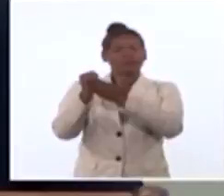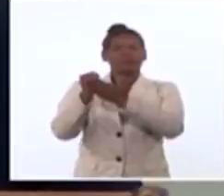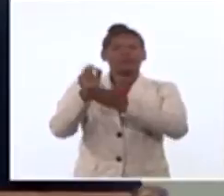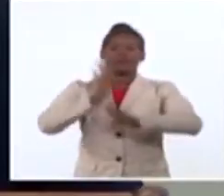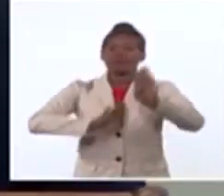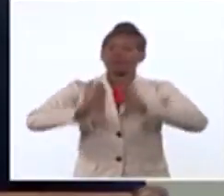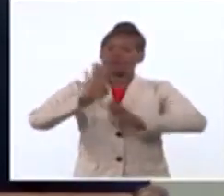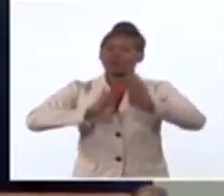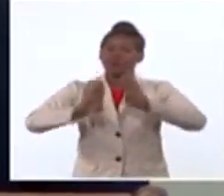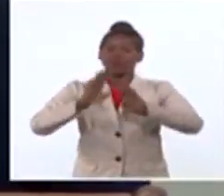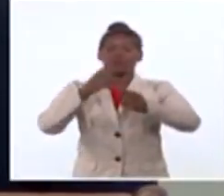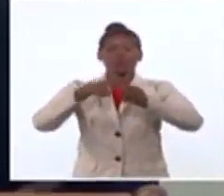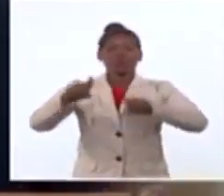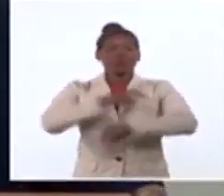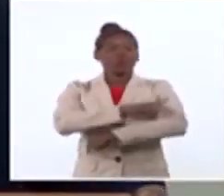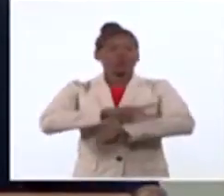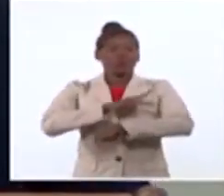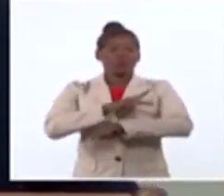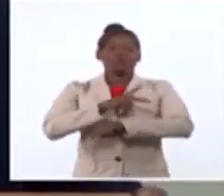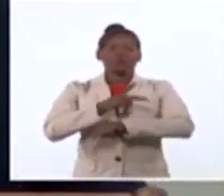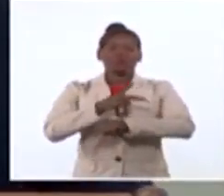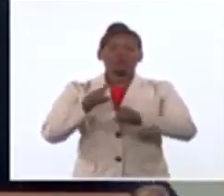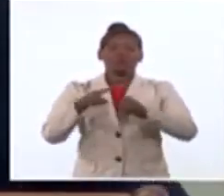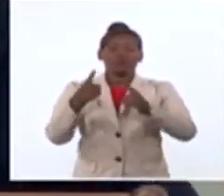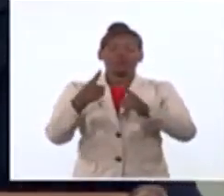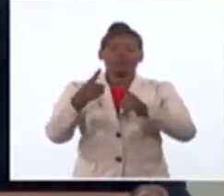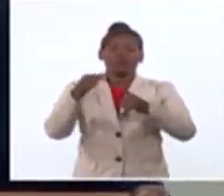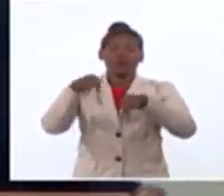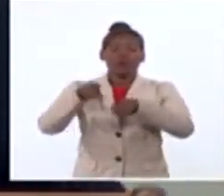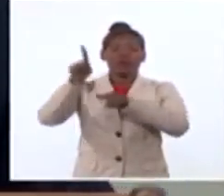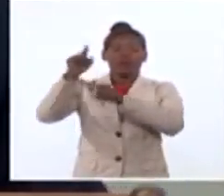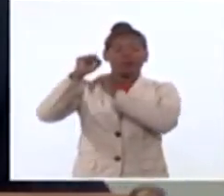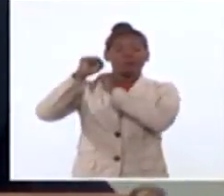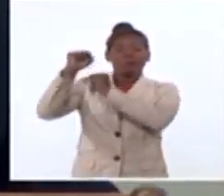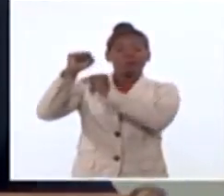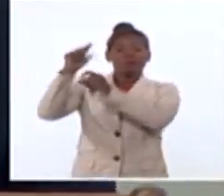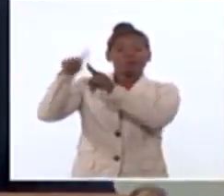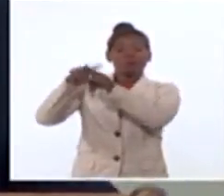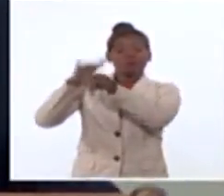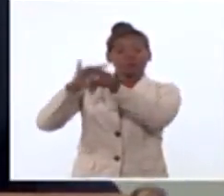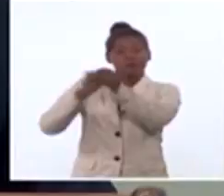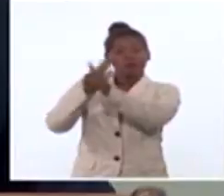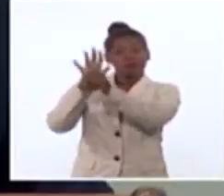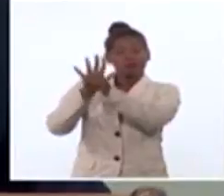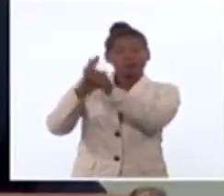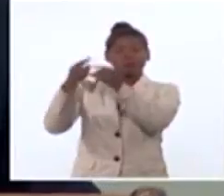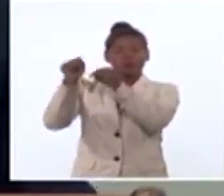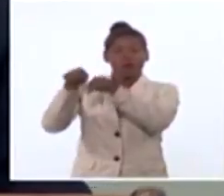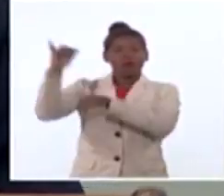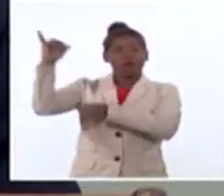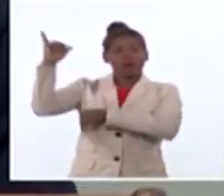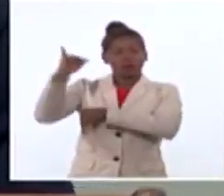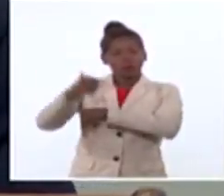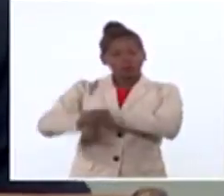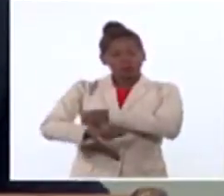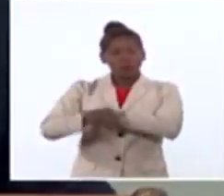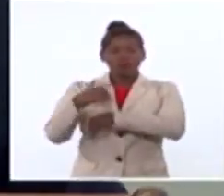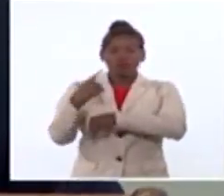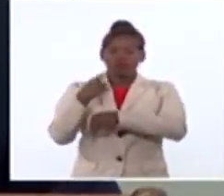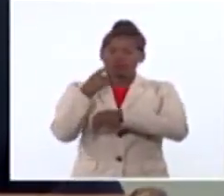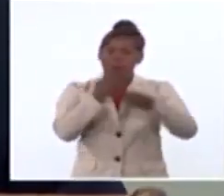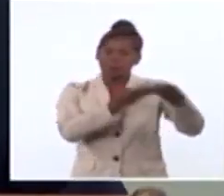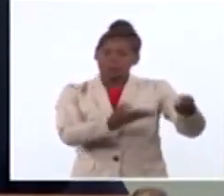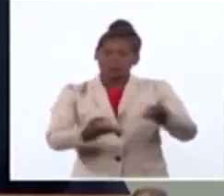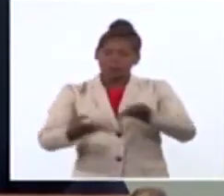regresar, o por las dificultades de conectividad aérea o por dificultades incluso financieras